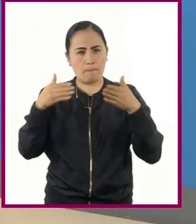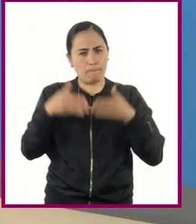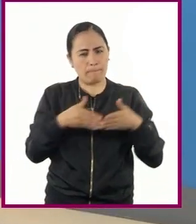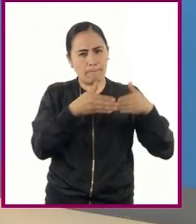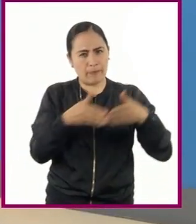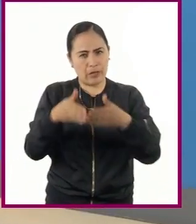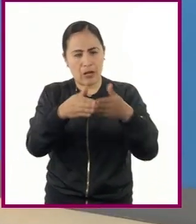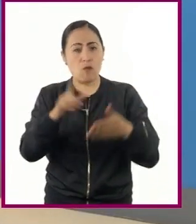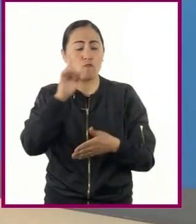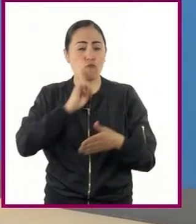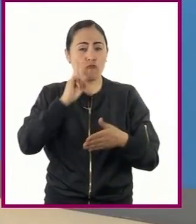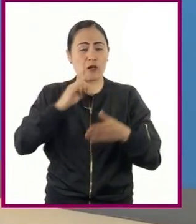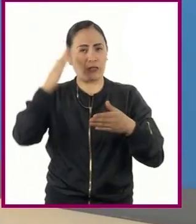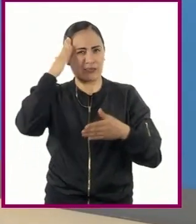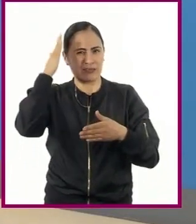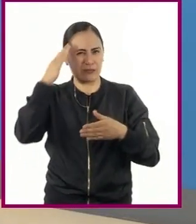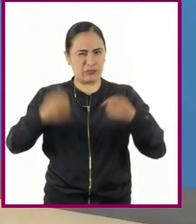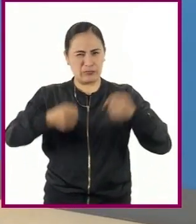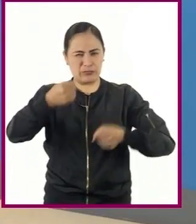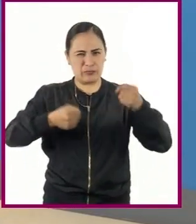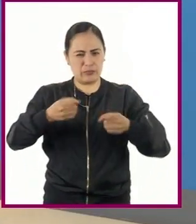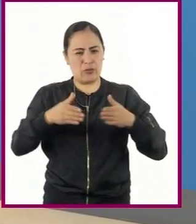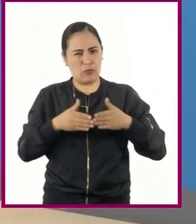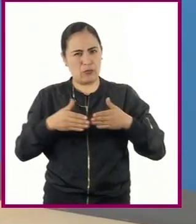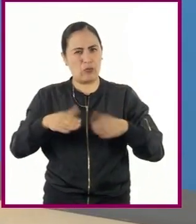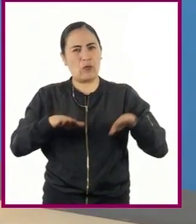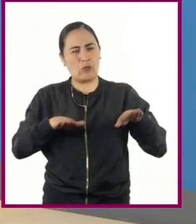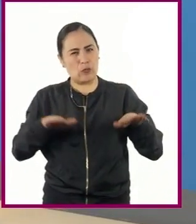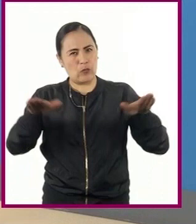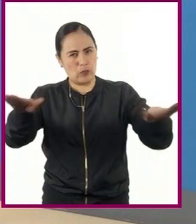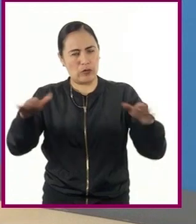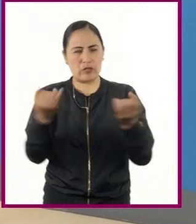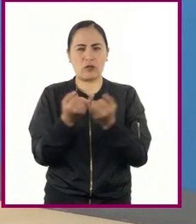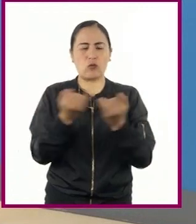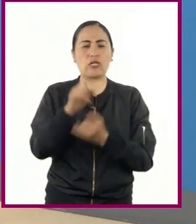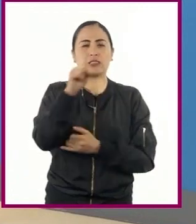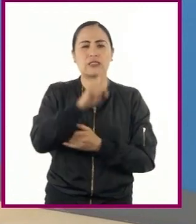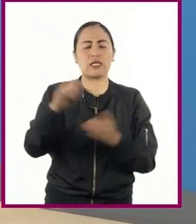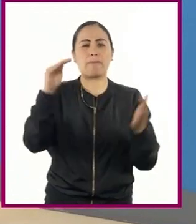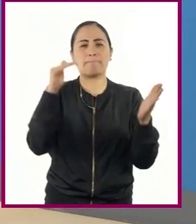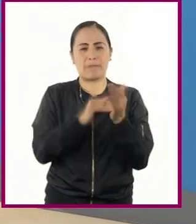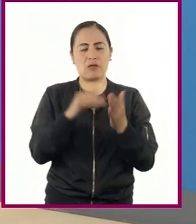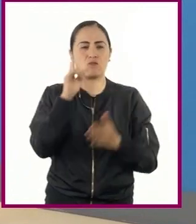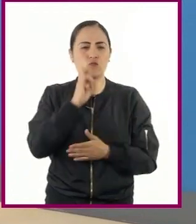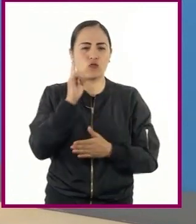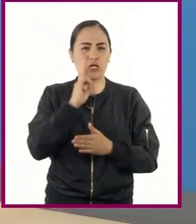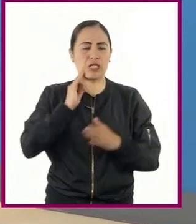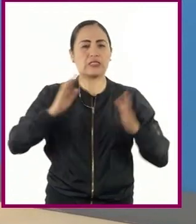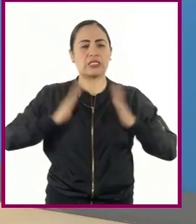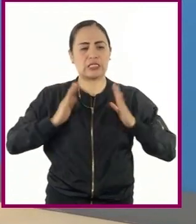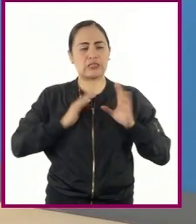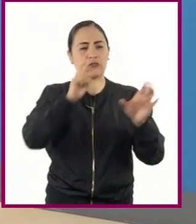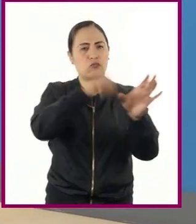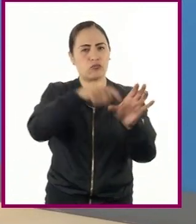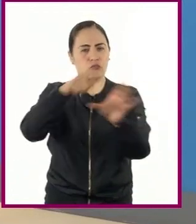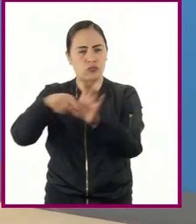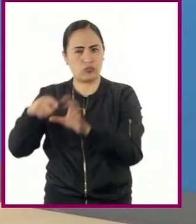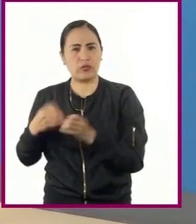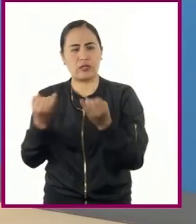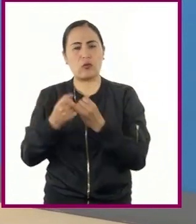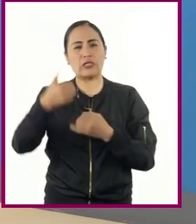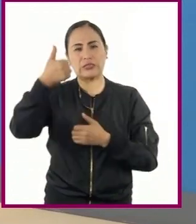mujeres pilotos. Además, había más de 100,000 mujeres en las Fuerzas Armadas femeninas y más de 6,000